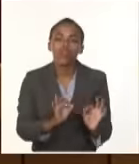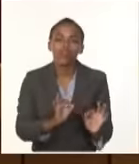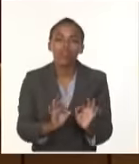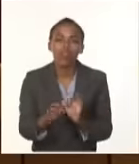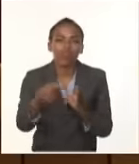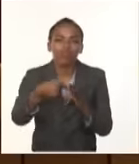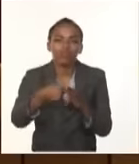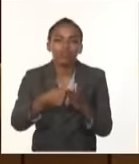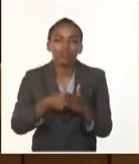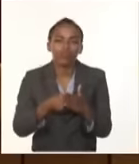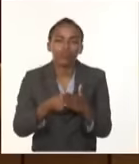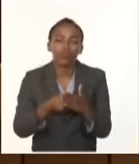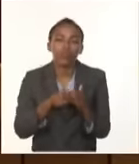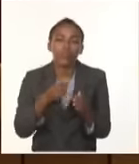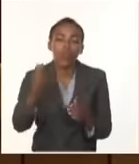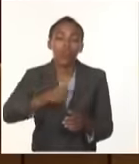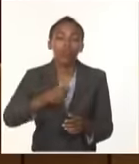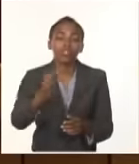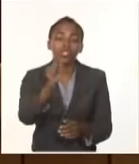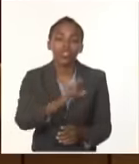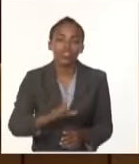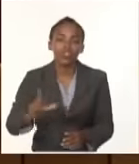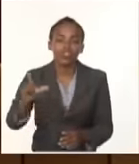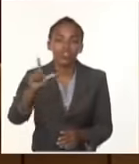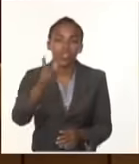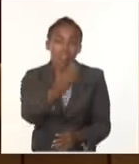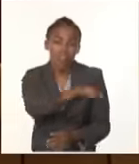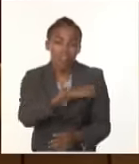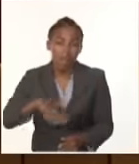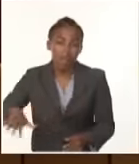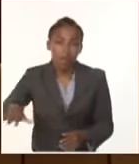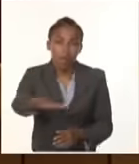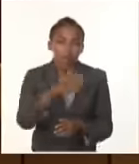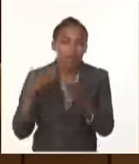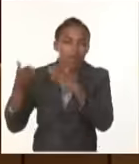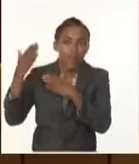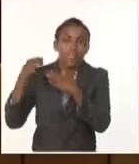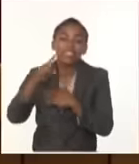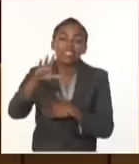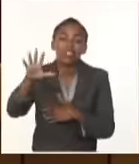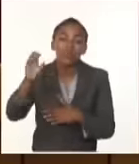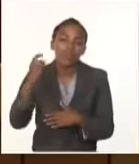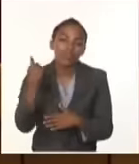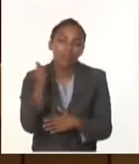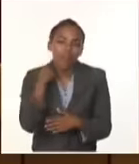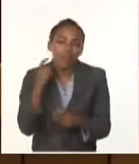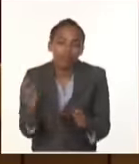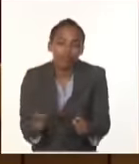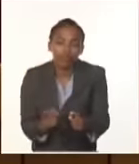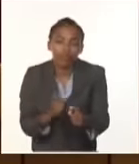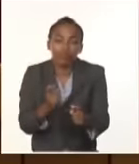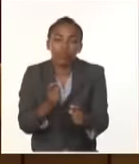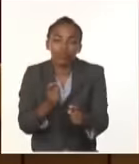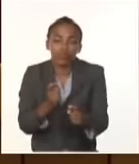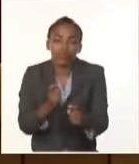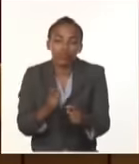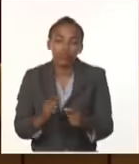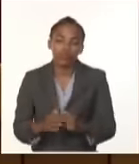la justicia social que conquistó este pueblo en más de 150 años de lucha y a la que no renunciará